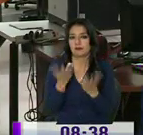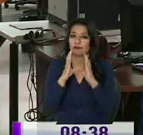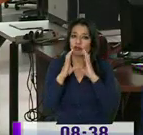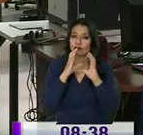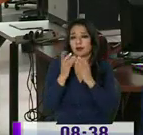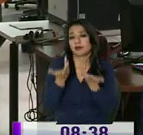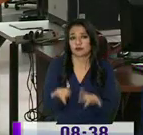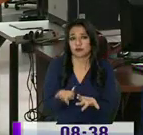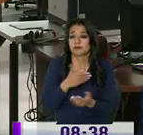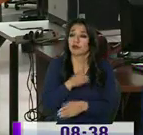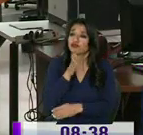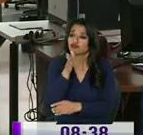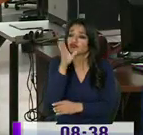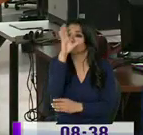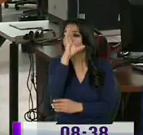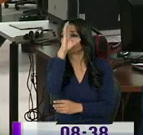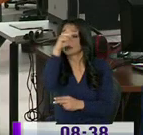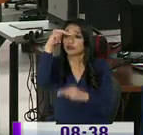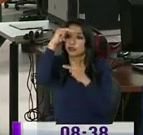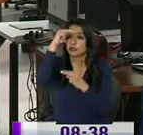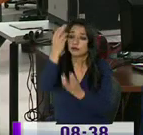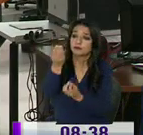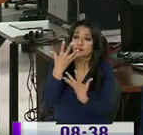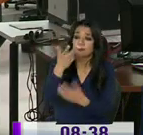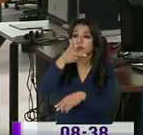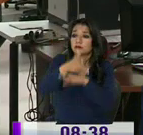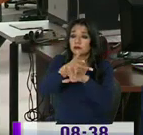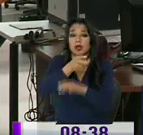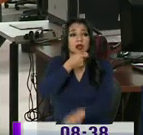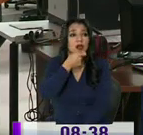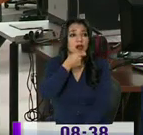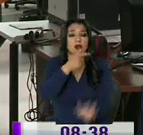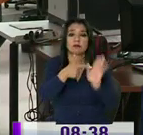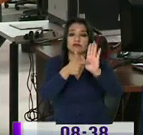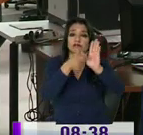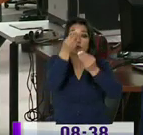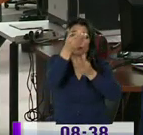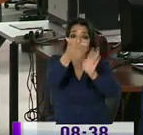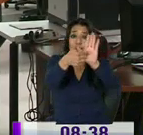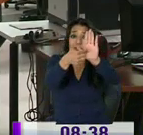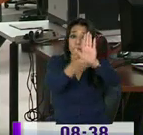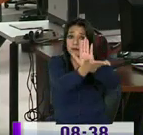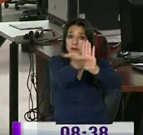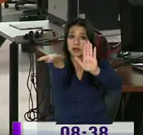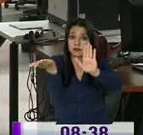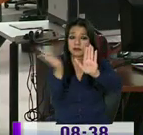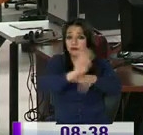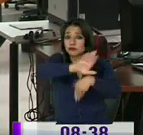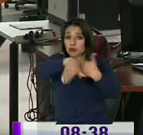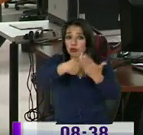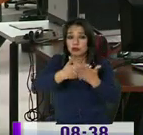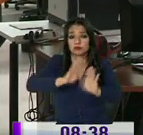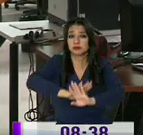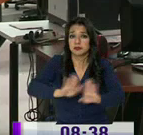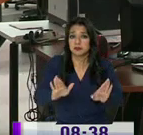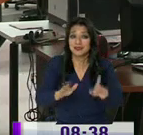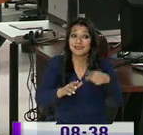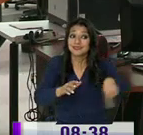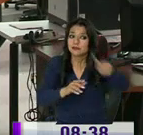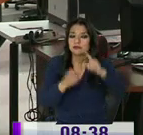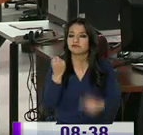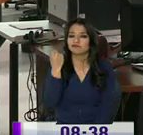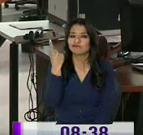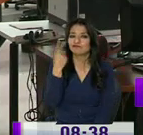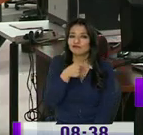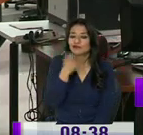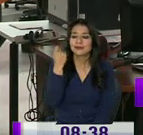que salimos es en busca de la noticia precisamente para esa información llevar a todos los hogares, y ellos eso no, es